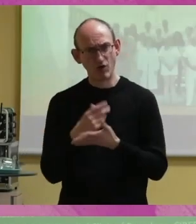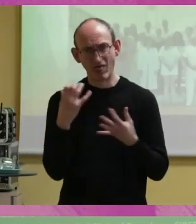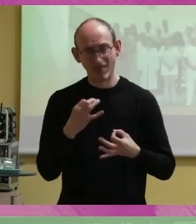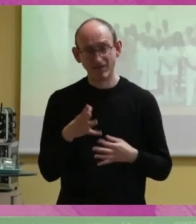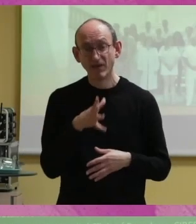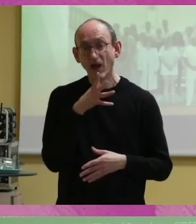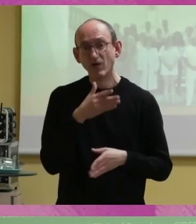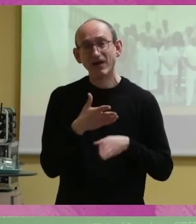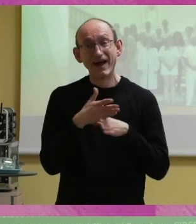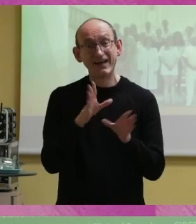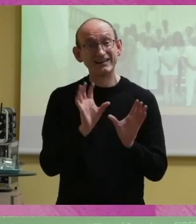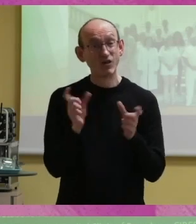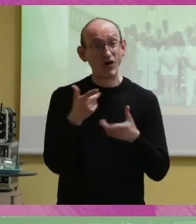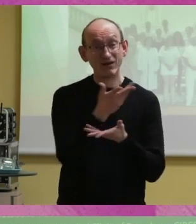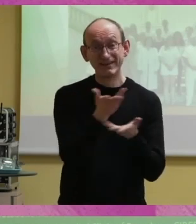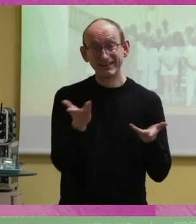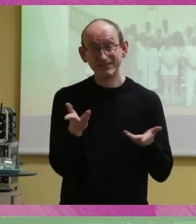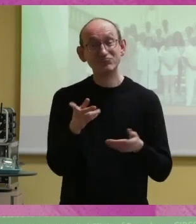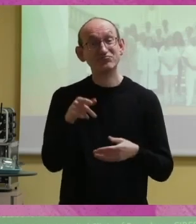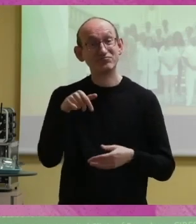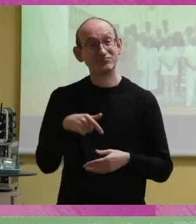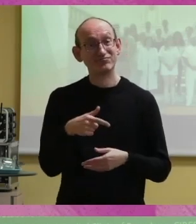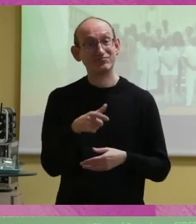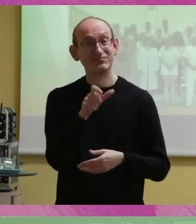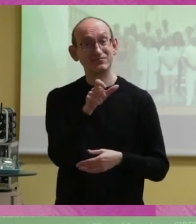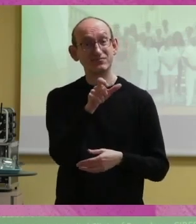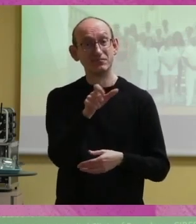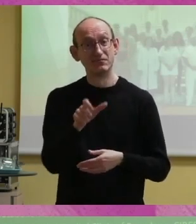más, dejaros con el resto del equipo que conoceréis hoy a dos